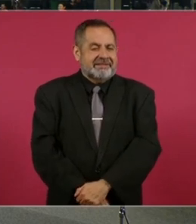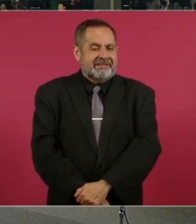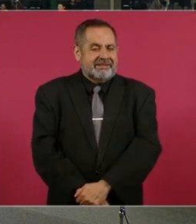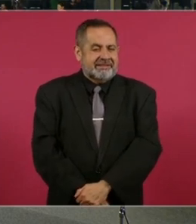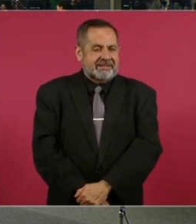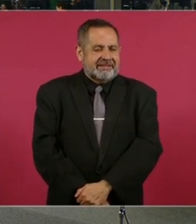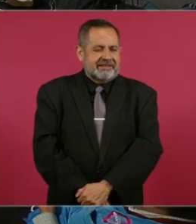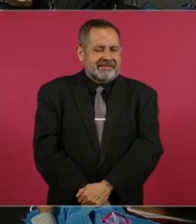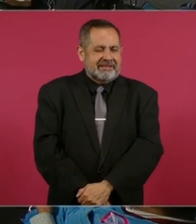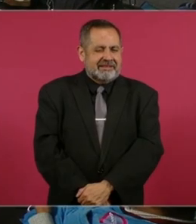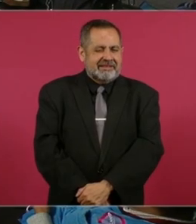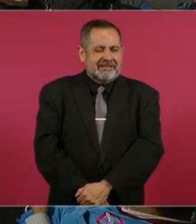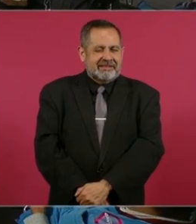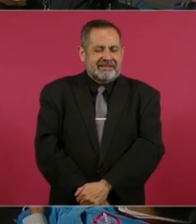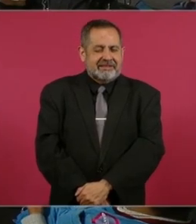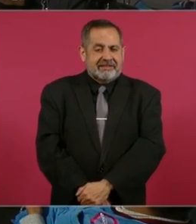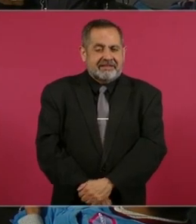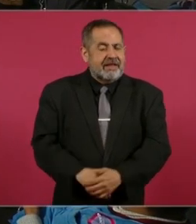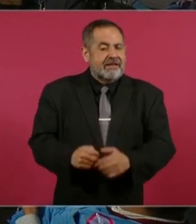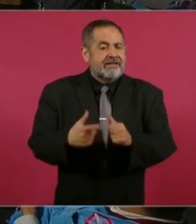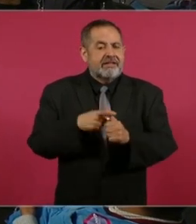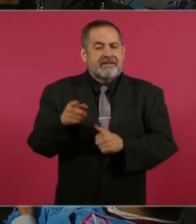A ver, vamos con Teresa.